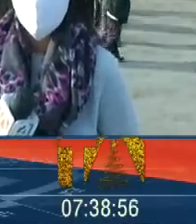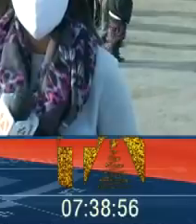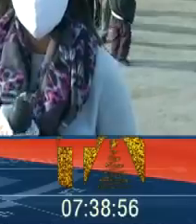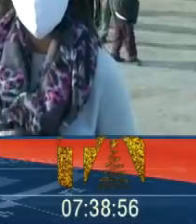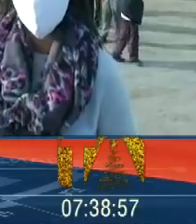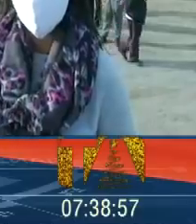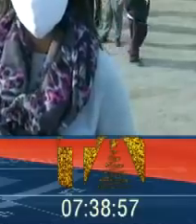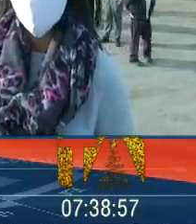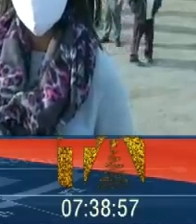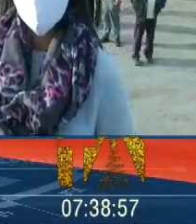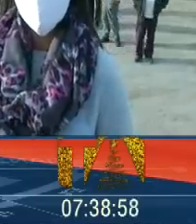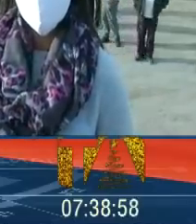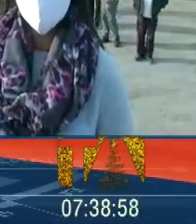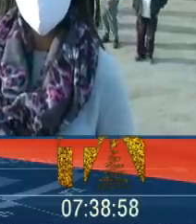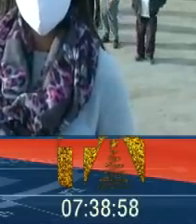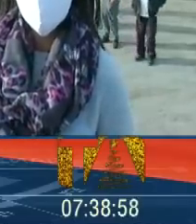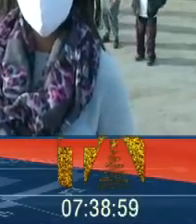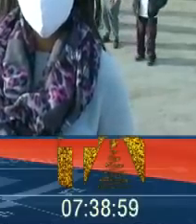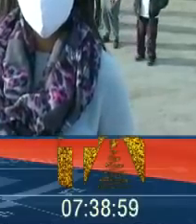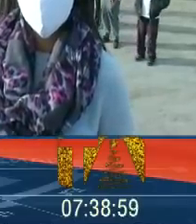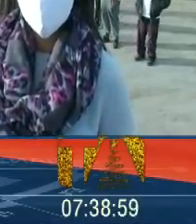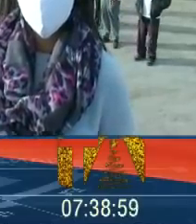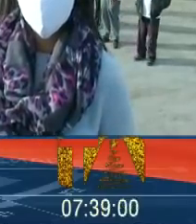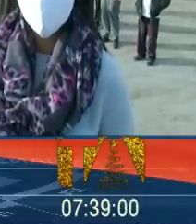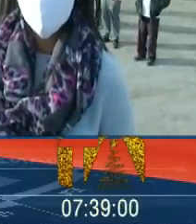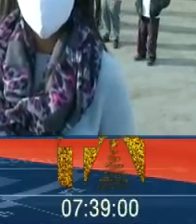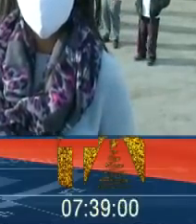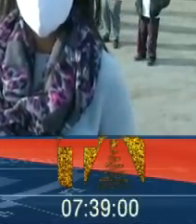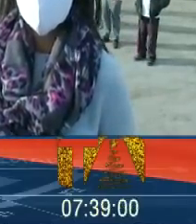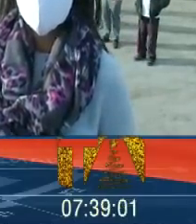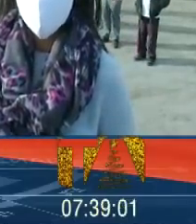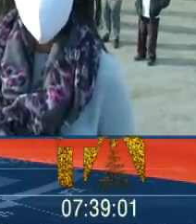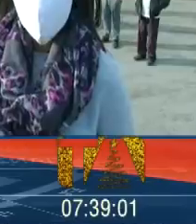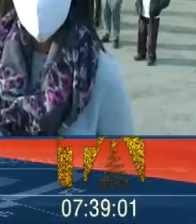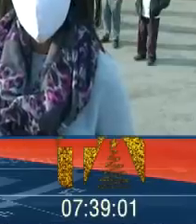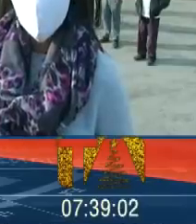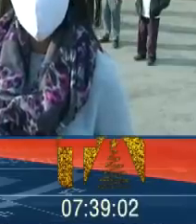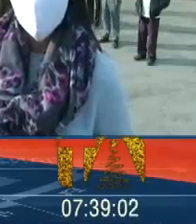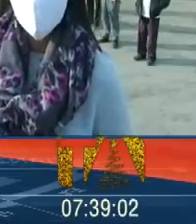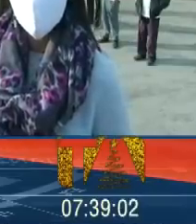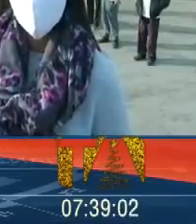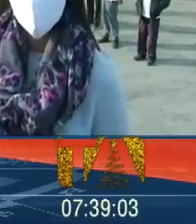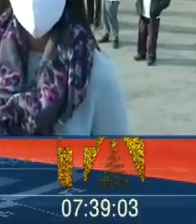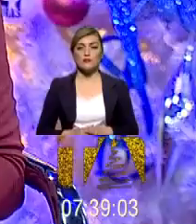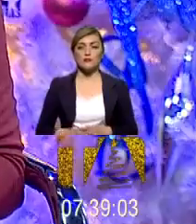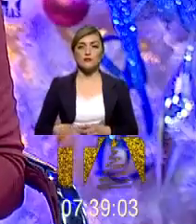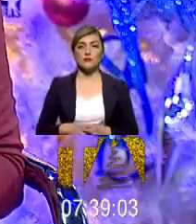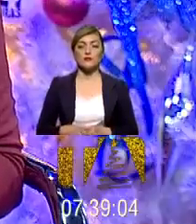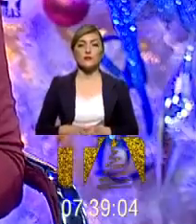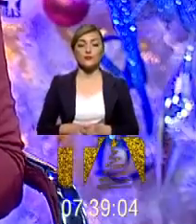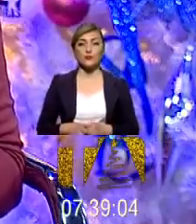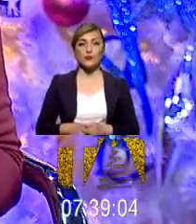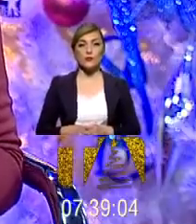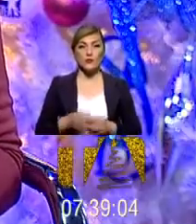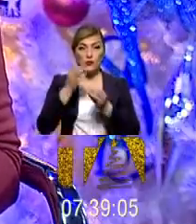pendientes. Gracias, Estefi. Más adelante estaremos contigo para conocer detalles de esta información. Por ahora empezamos aquí con las noticias. Así